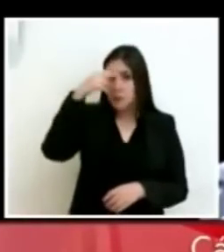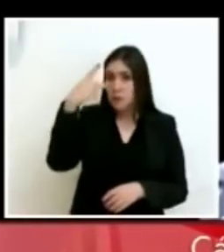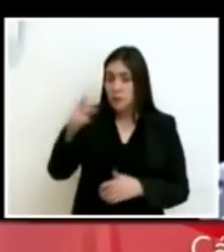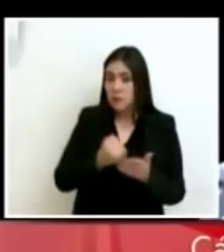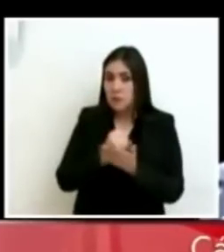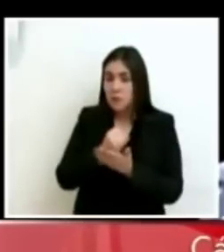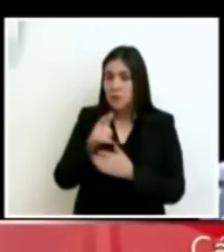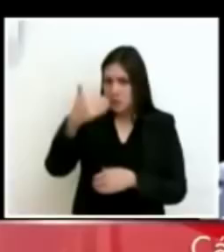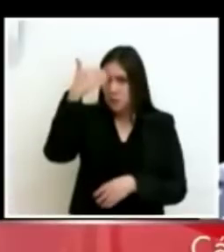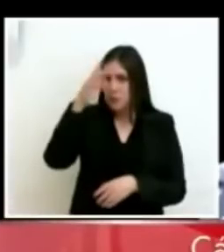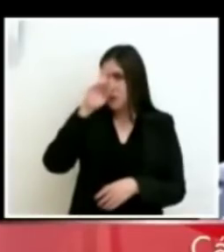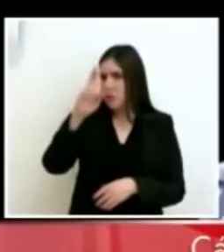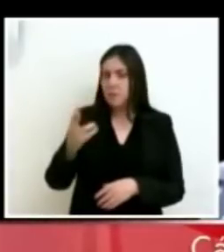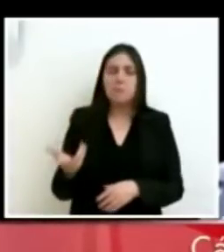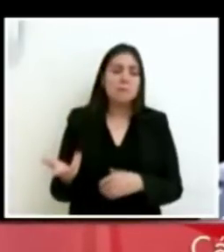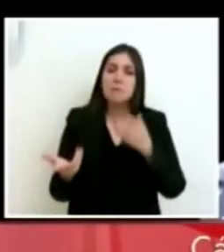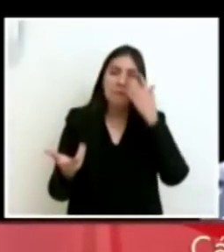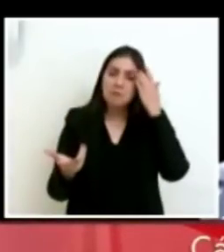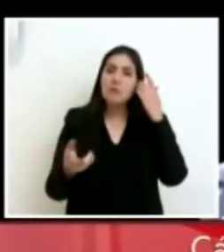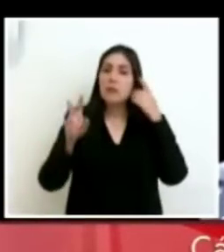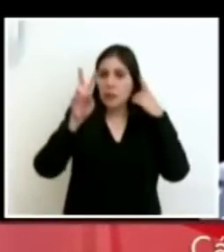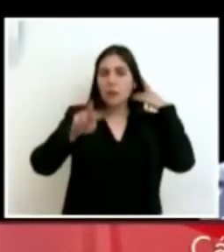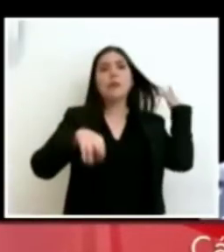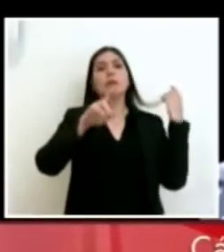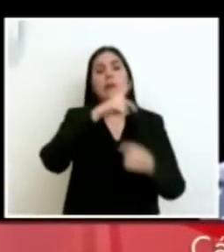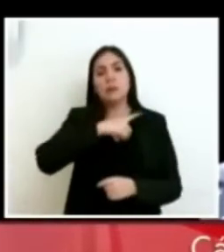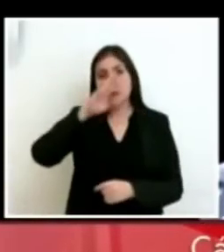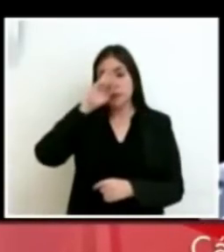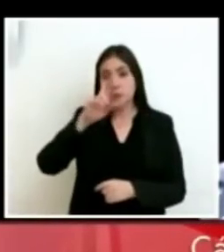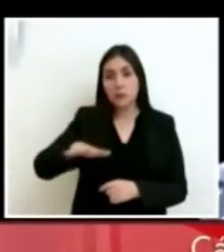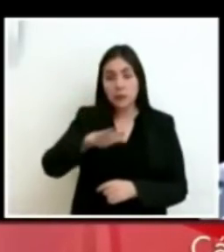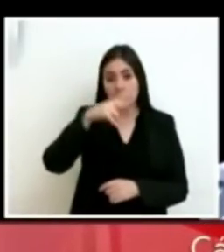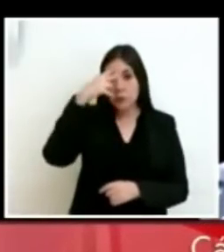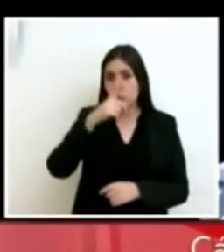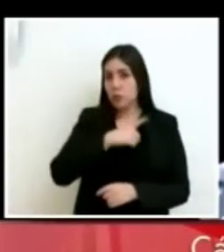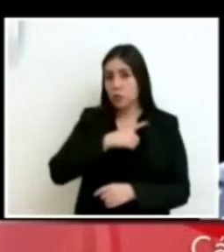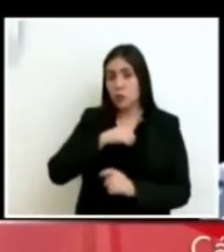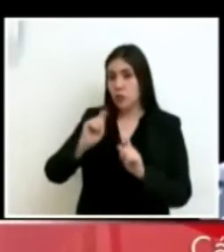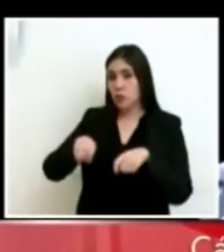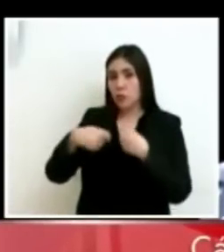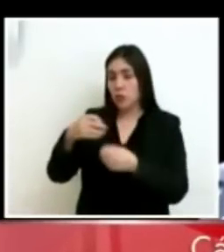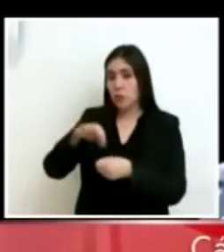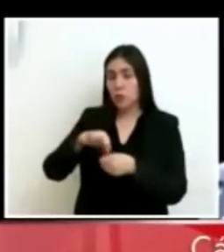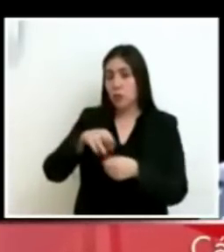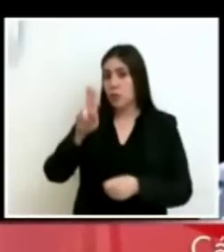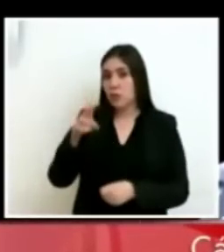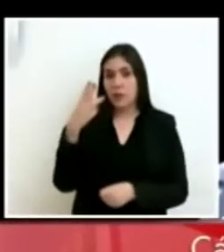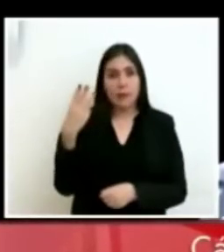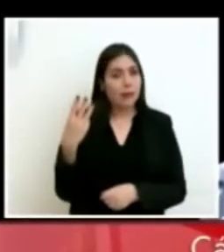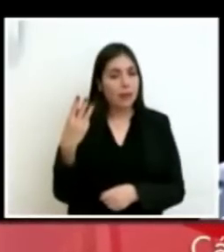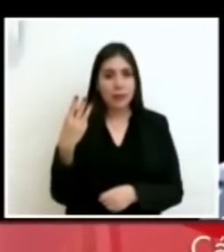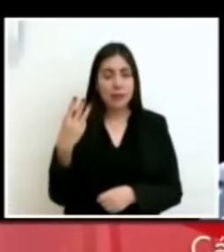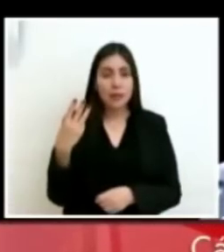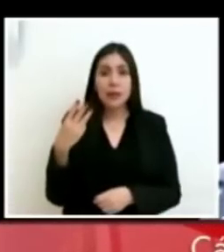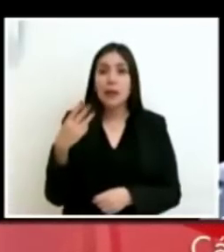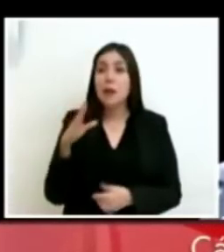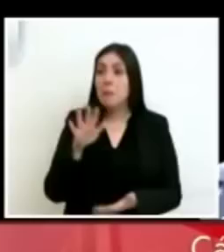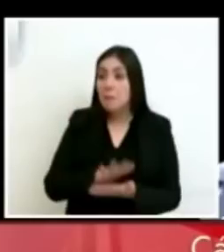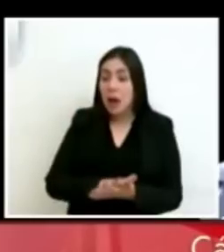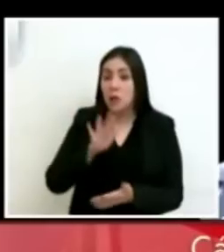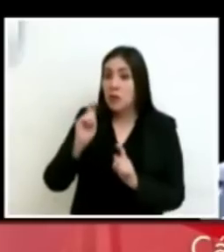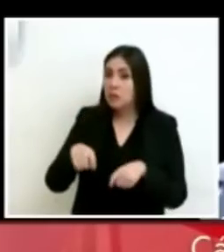demostrado. El pueblo de México les dio solo 83 votos, no les dio la mayoría